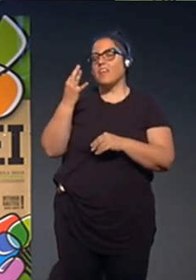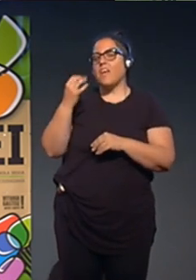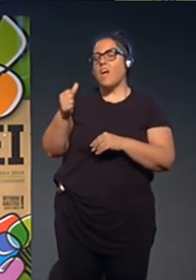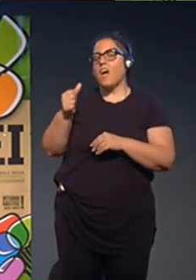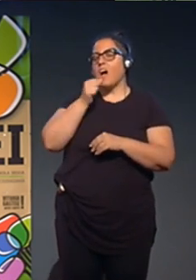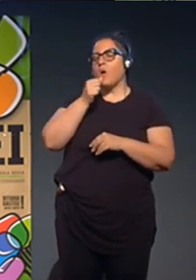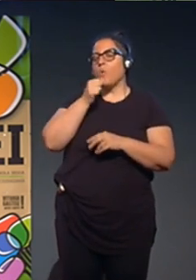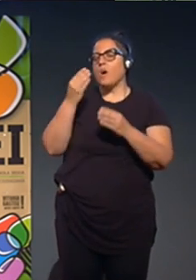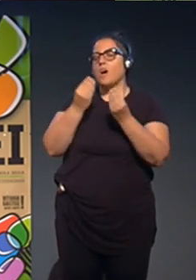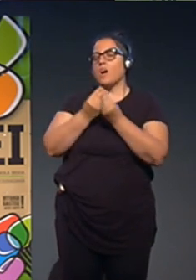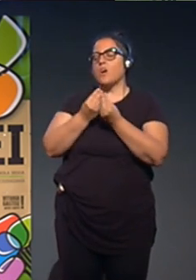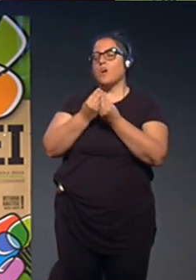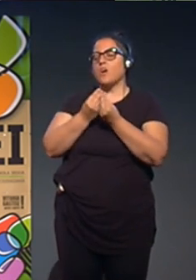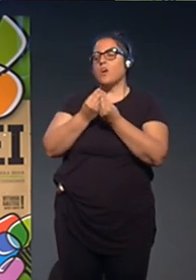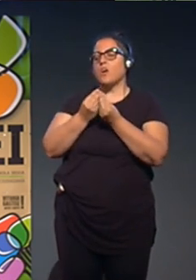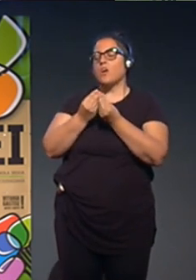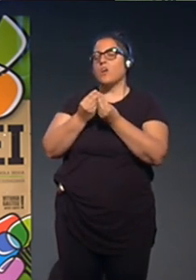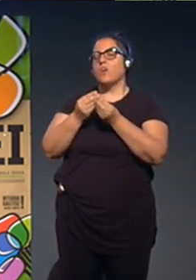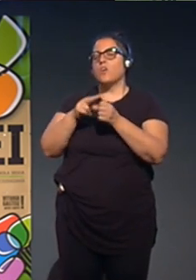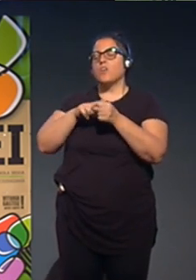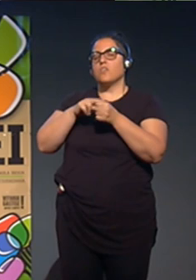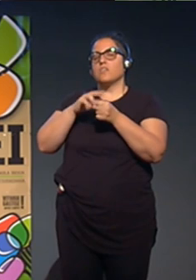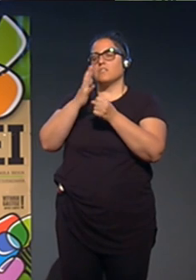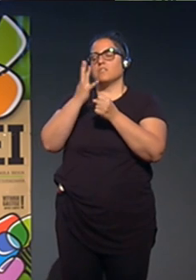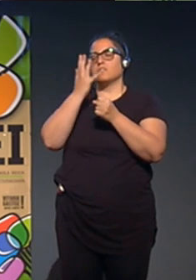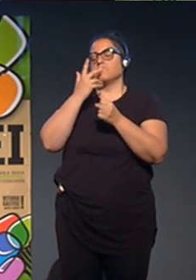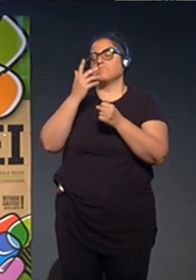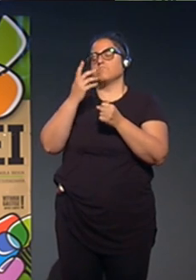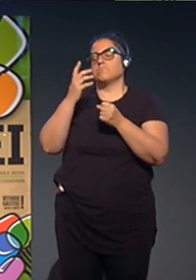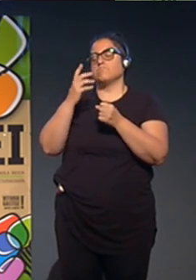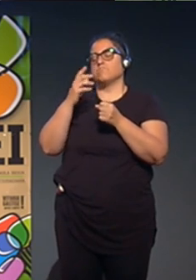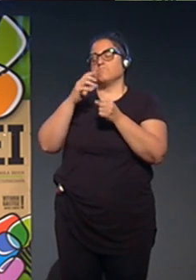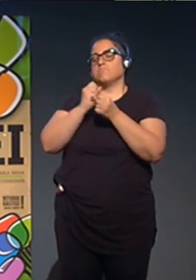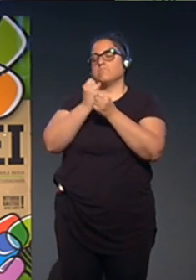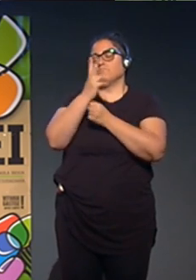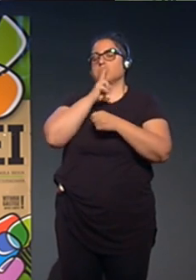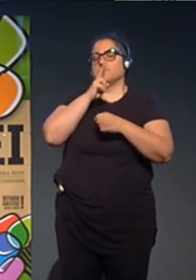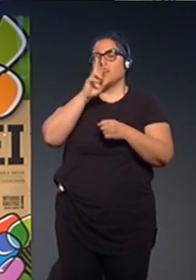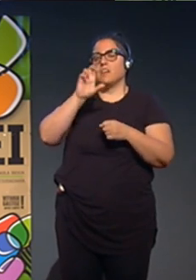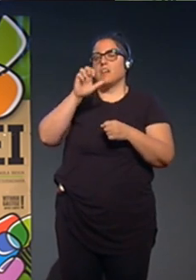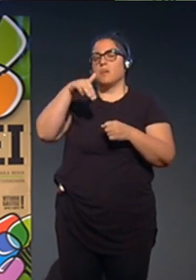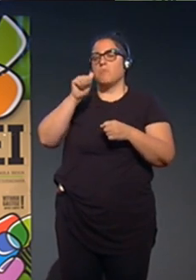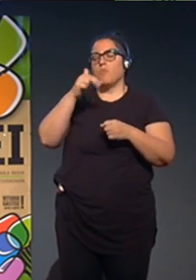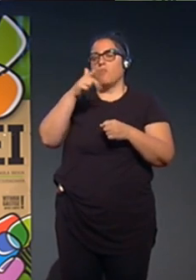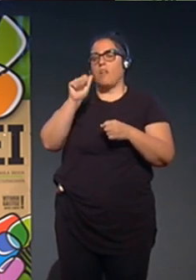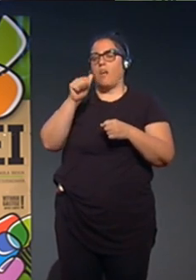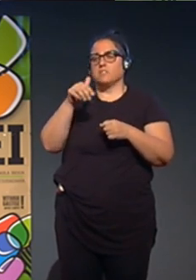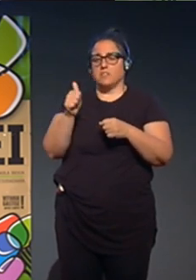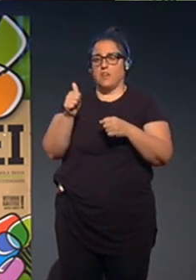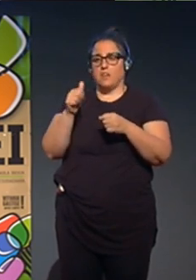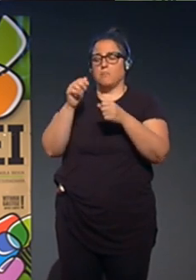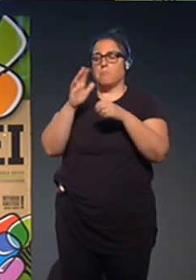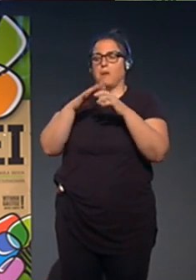agua con un poquito de caldo de remolacha para simular el rojo eso con un agua con un cubo de agua se echa así